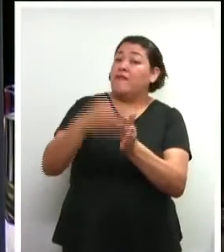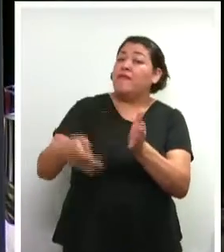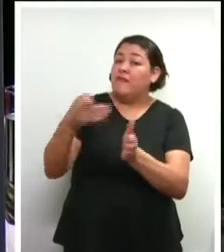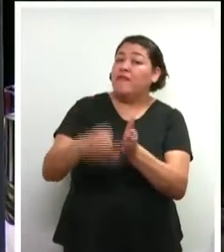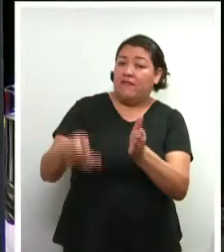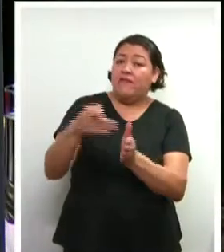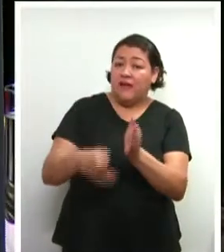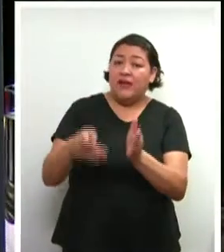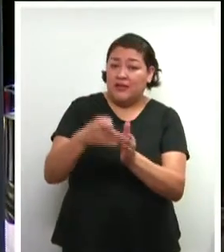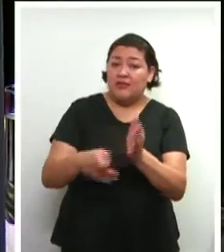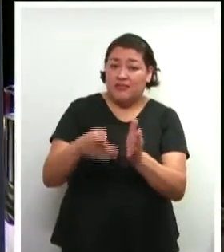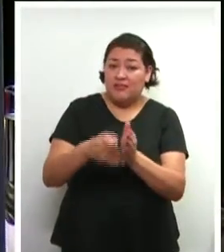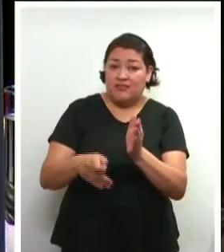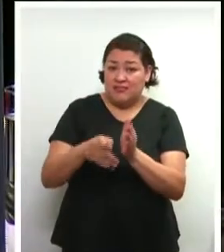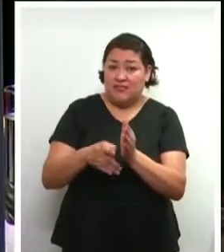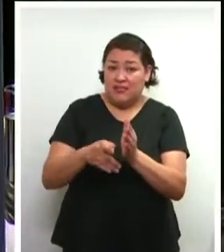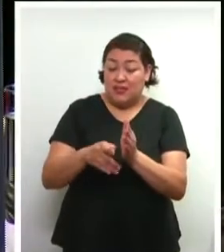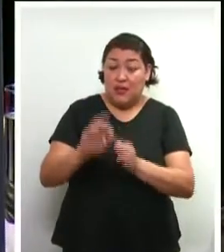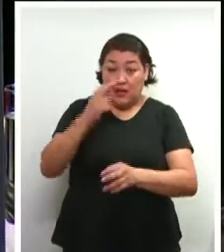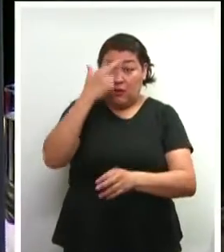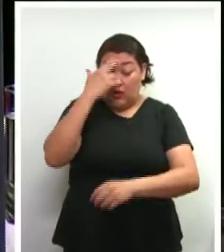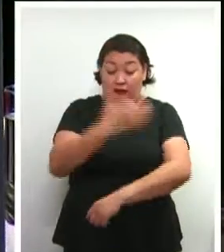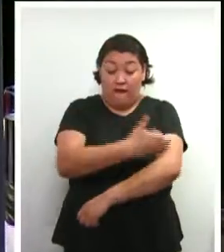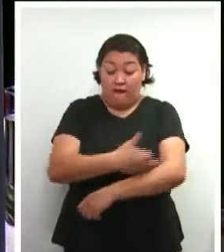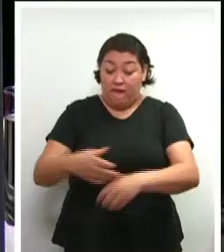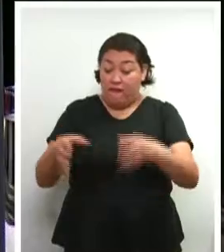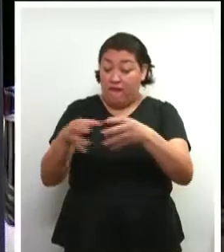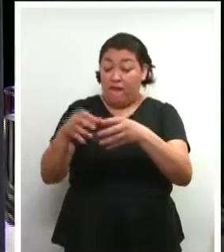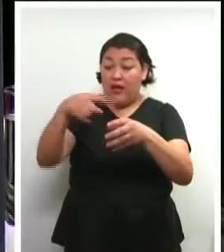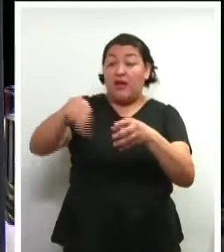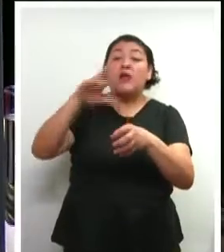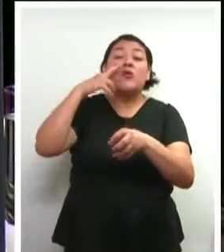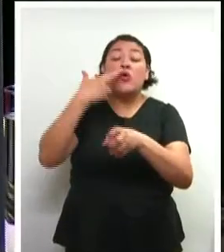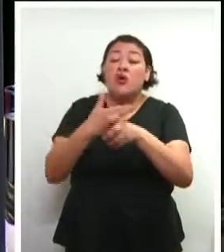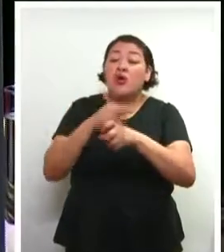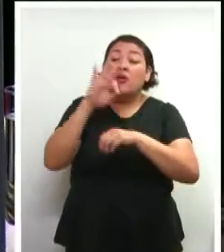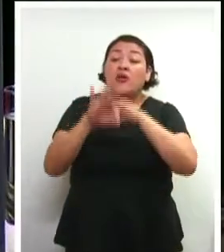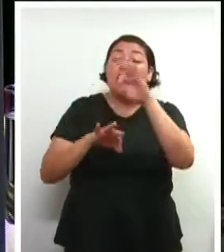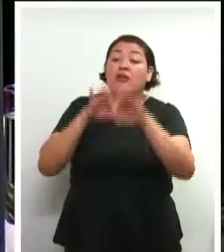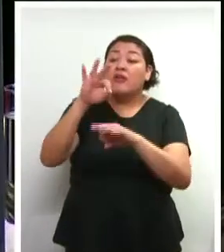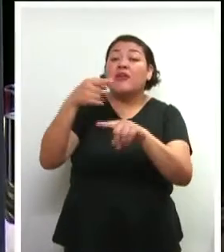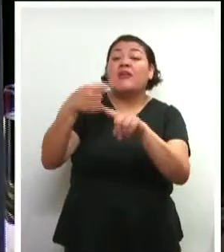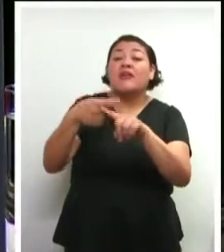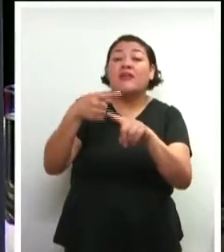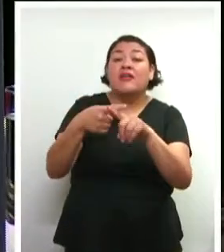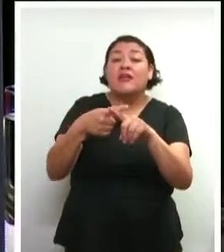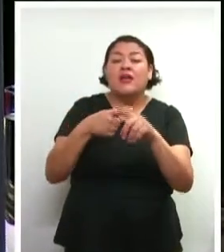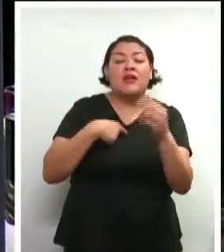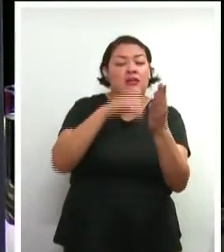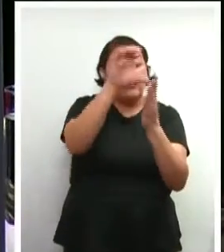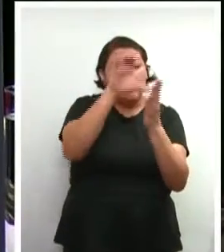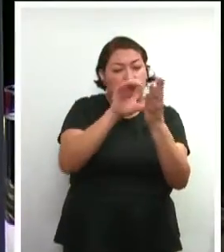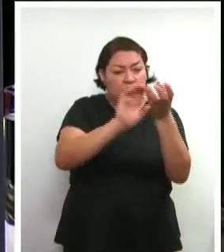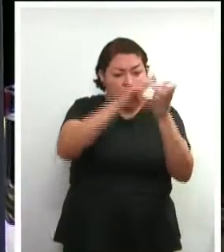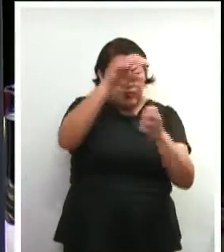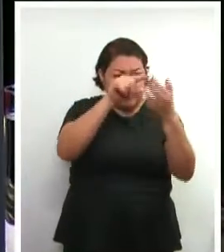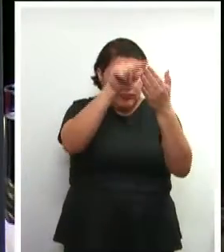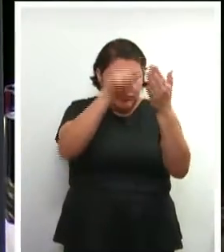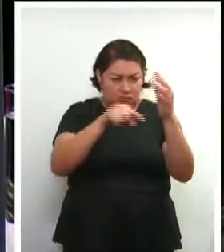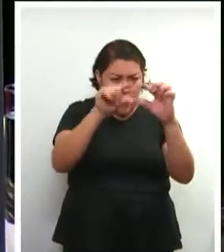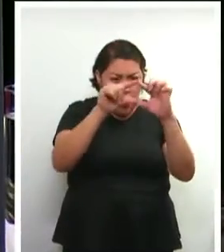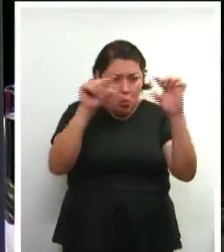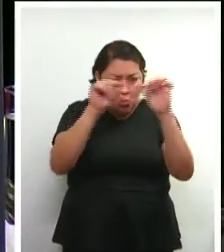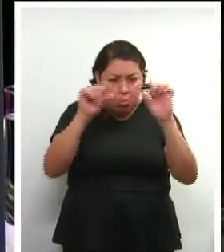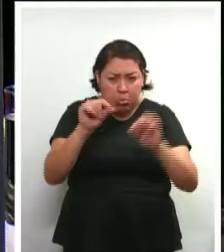de México. El cuidado de la familia se encuentra en tan solo 6 renglones en este proyecto de